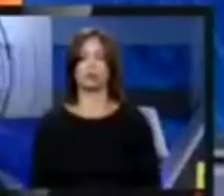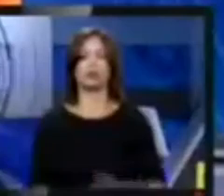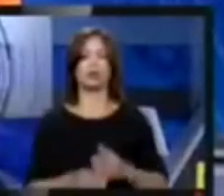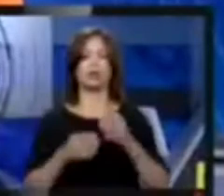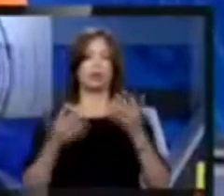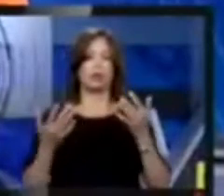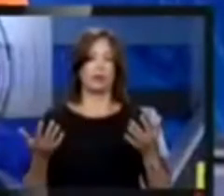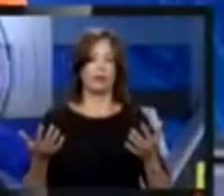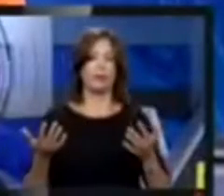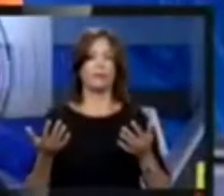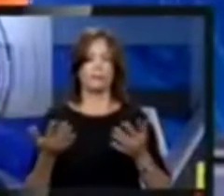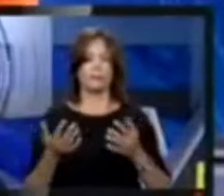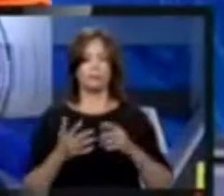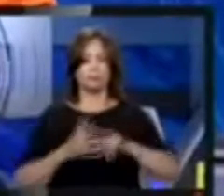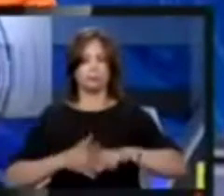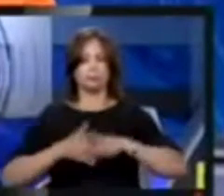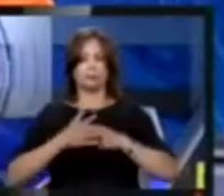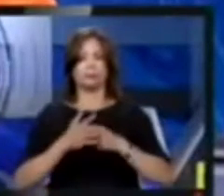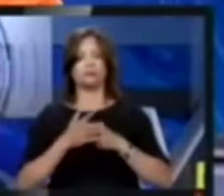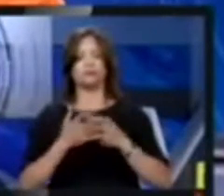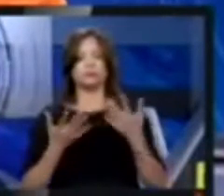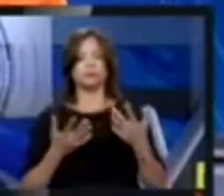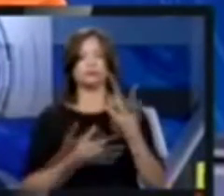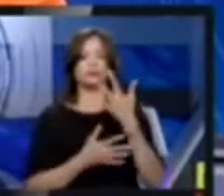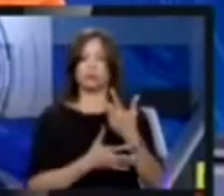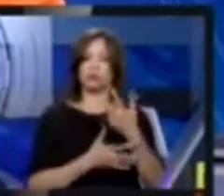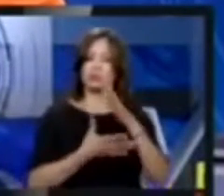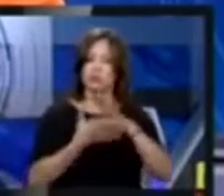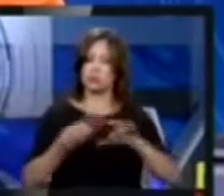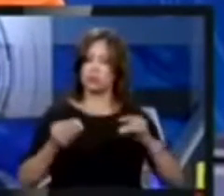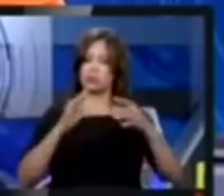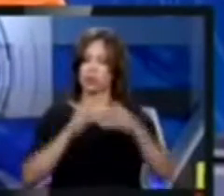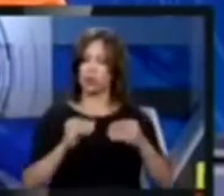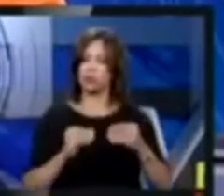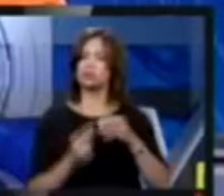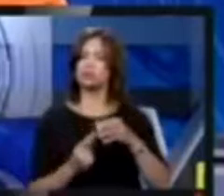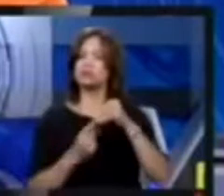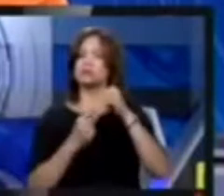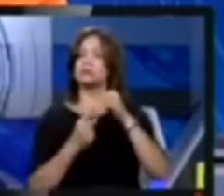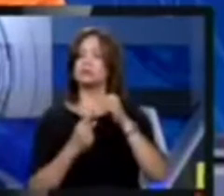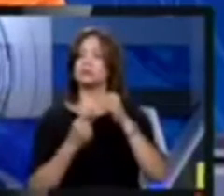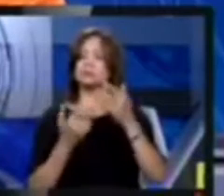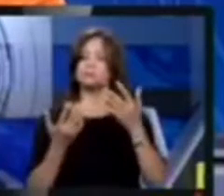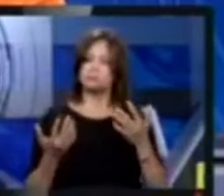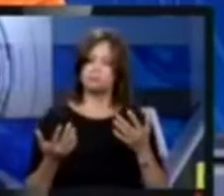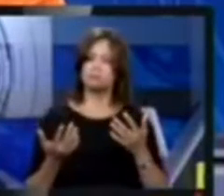Así se aprende. Iniciamos hoy una serie de 13 reportajes especiales